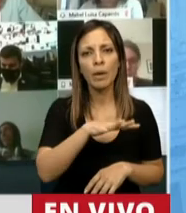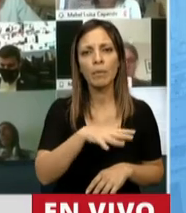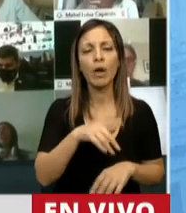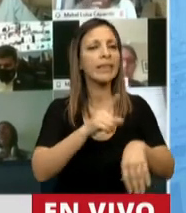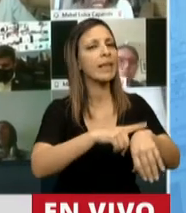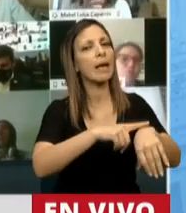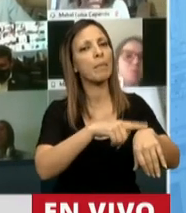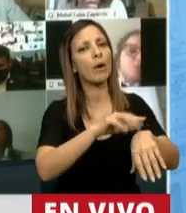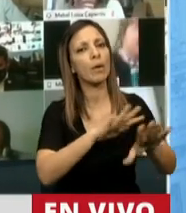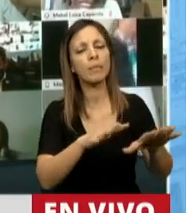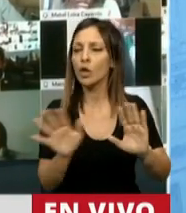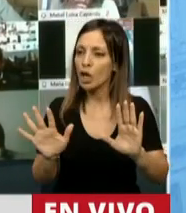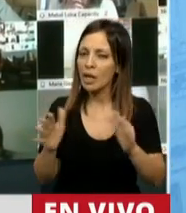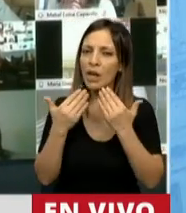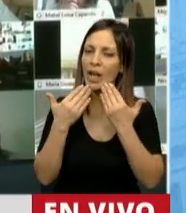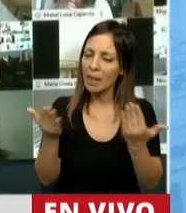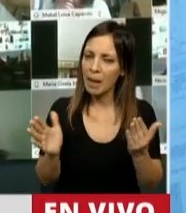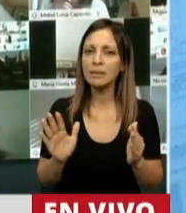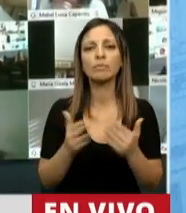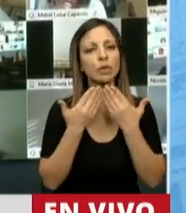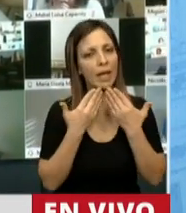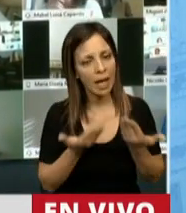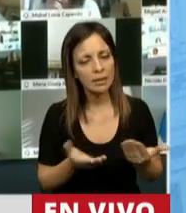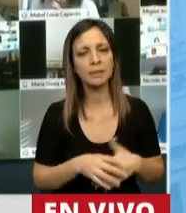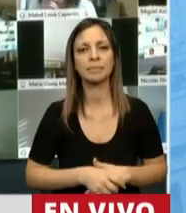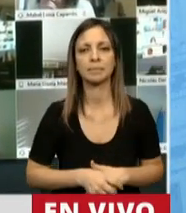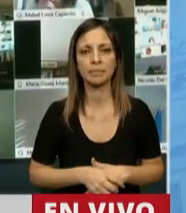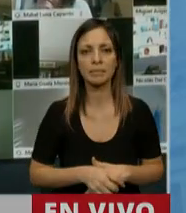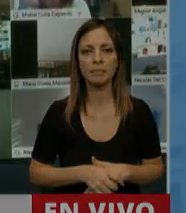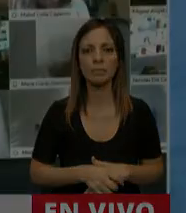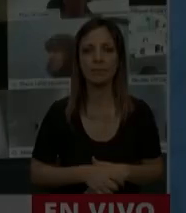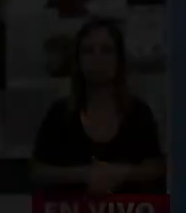tiempo, que seguir diputado. Andando. Nada más. Muchísimas gracias, señor presidente. No sea tan...